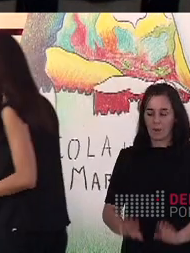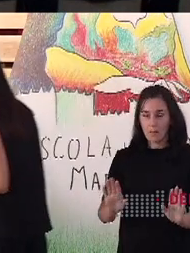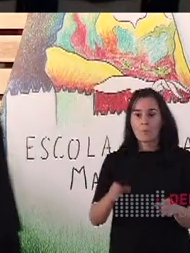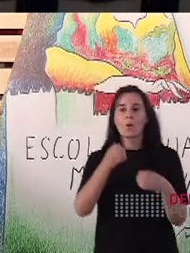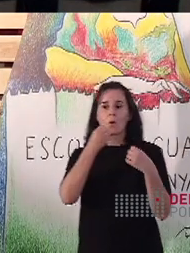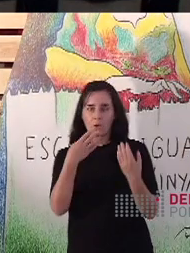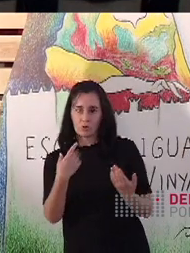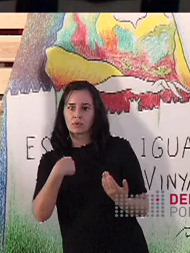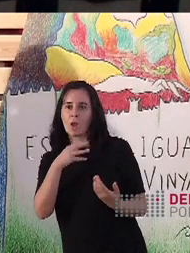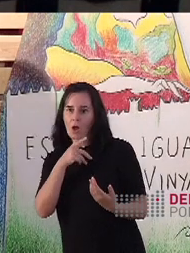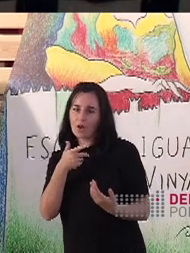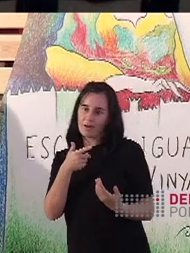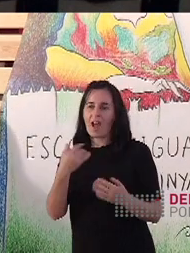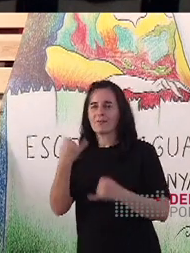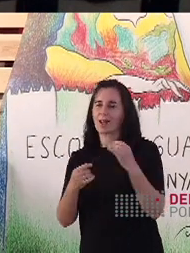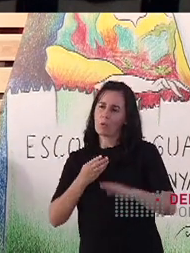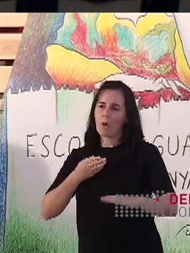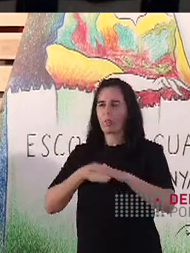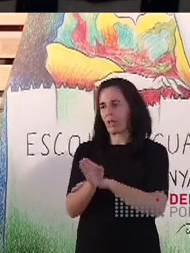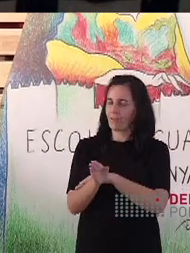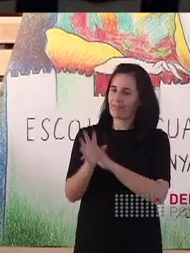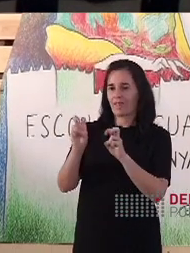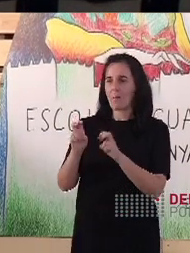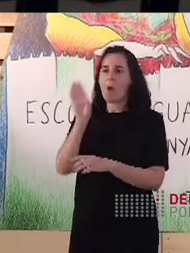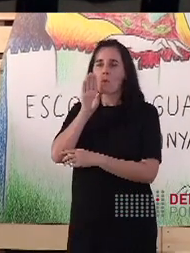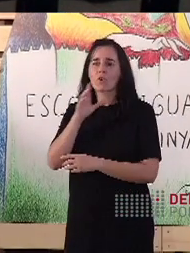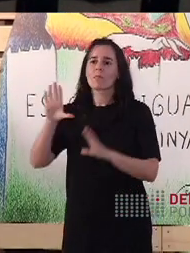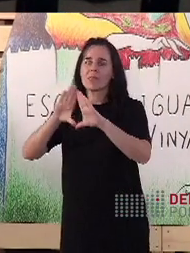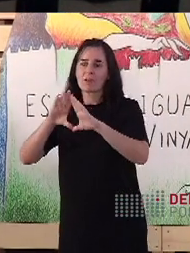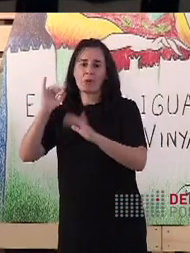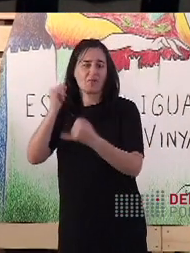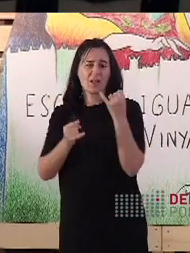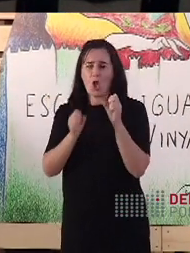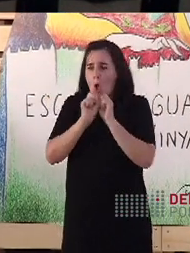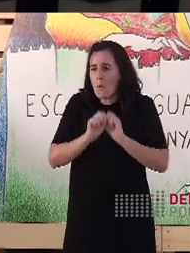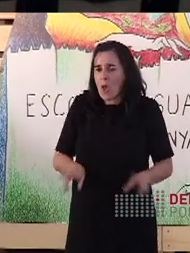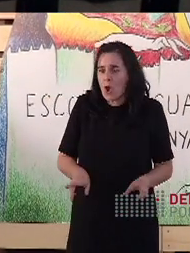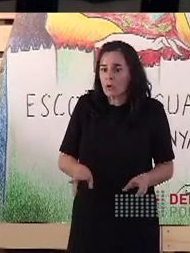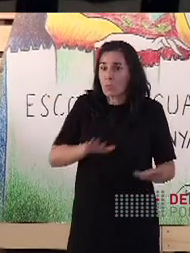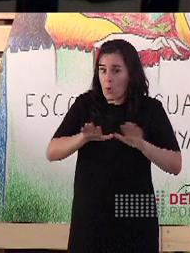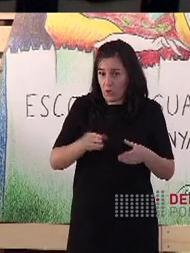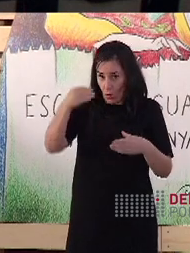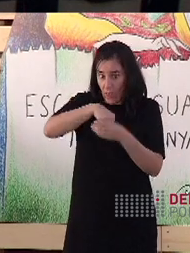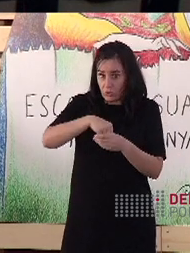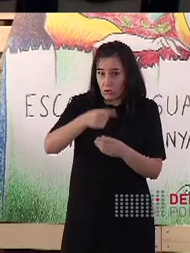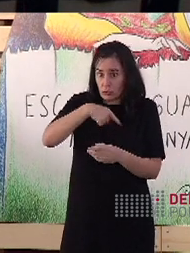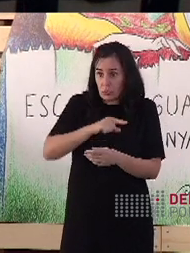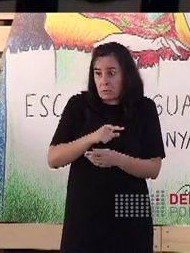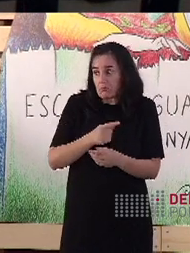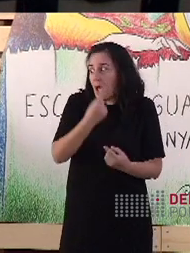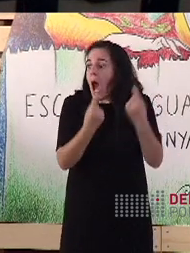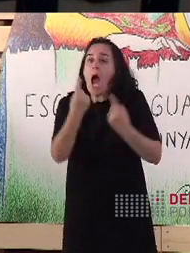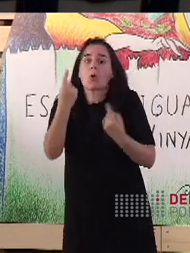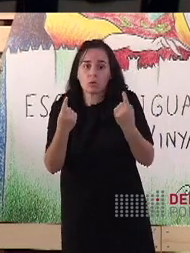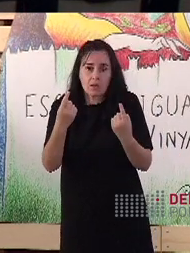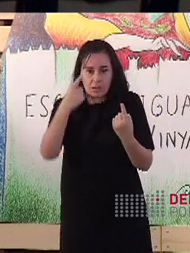cuelan lo del porno feminista. Y como decía antes, lo más patético es que desde el propio movimiento... pensamos, de verdad, hay ciertas personas